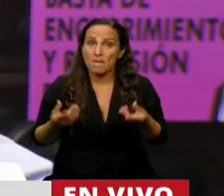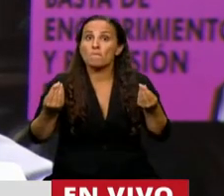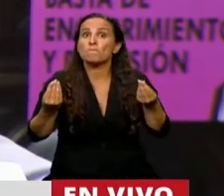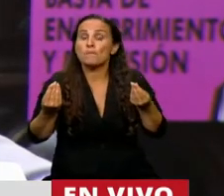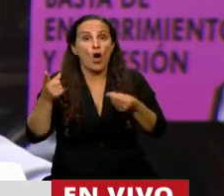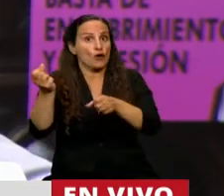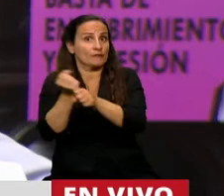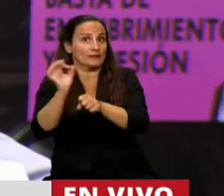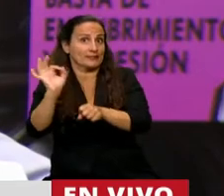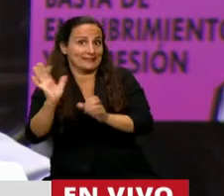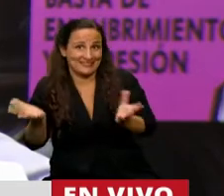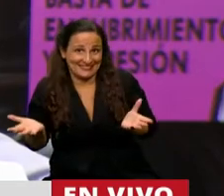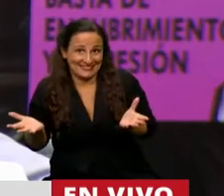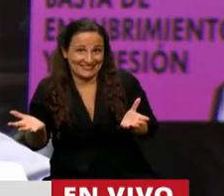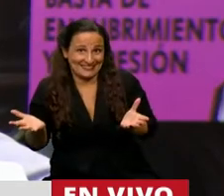omisión, en lo que no se hizo.